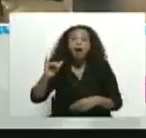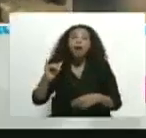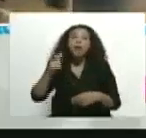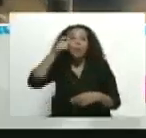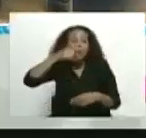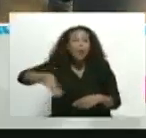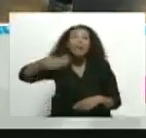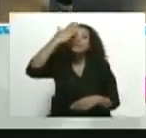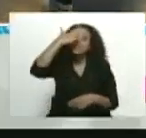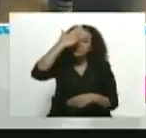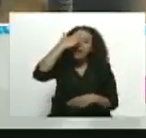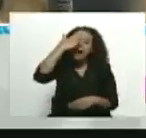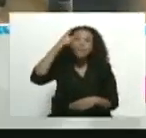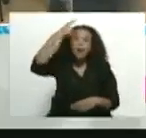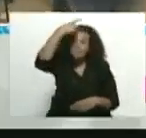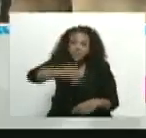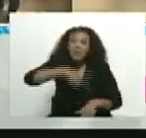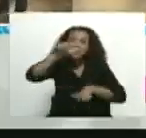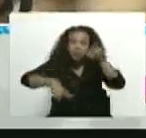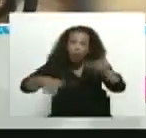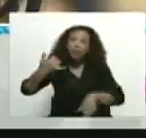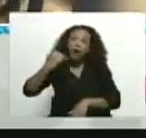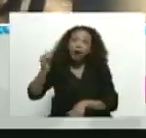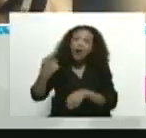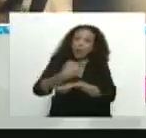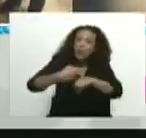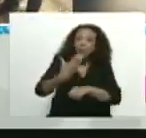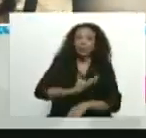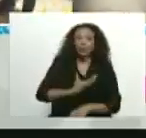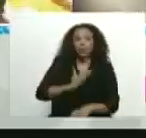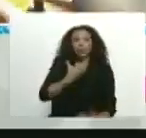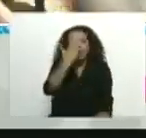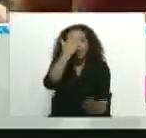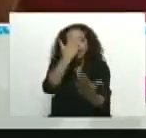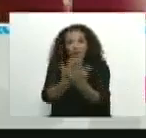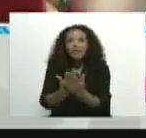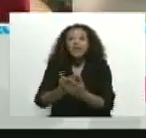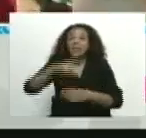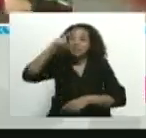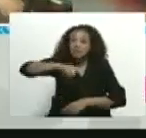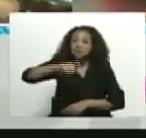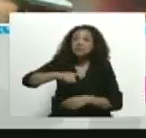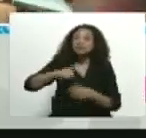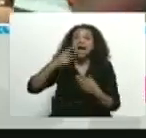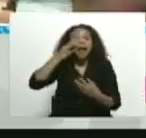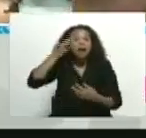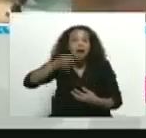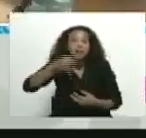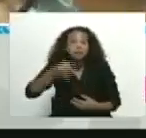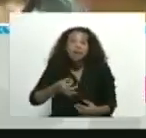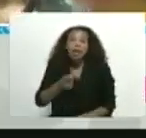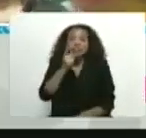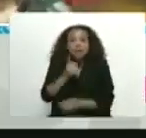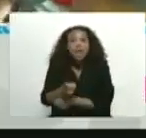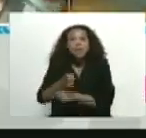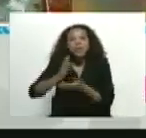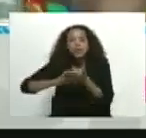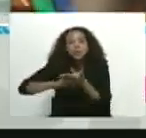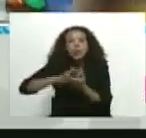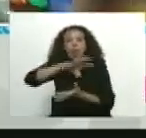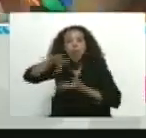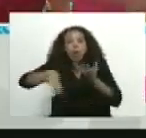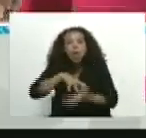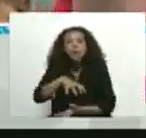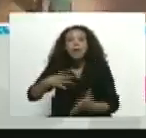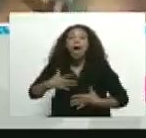sabe que los que hoy por hoy en este país le siguen dando la cara a la necesidad, a la realidad, a la exigencia, a la respuesta y a